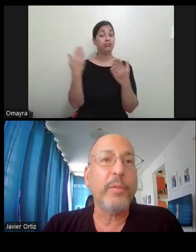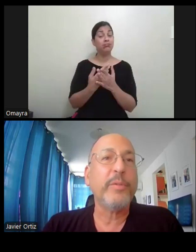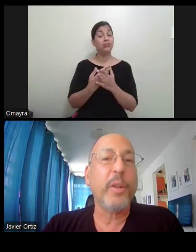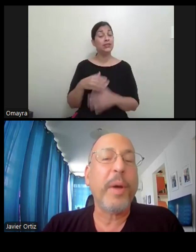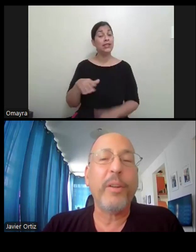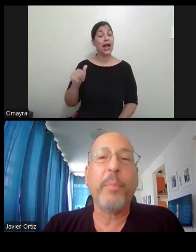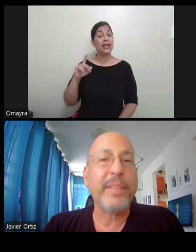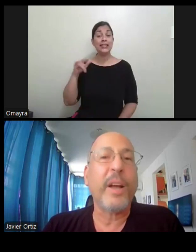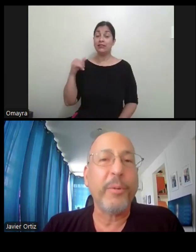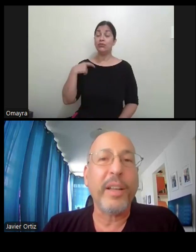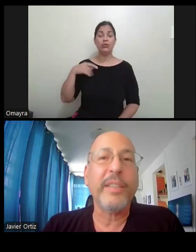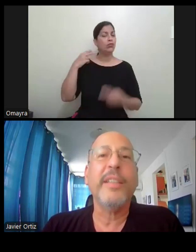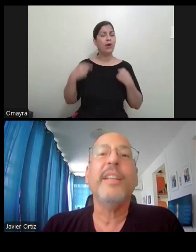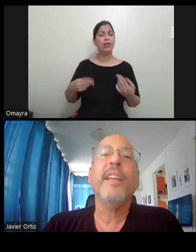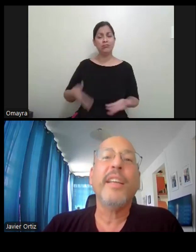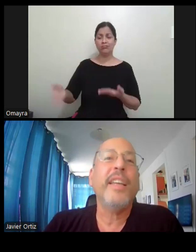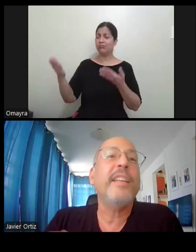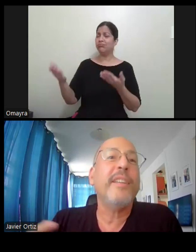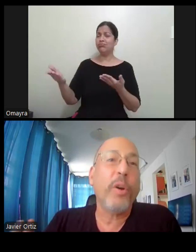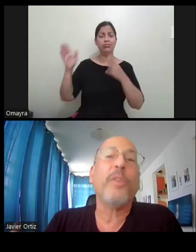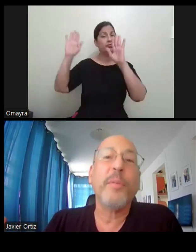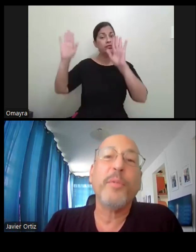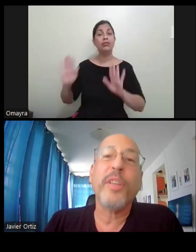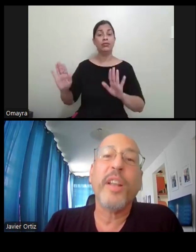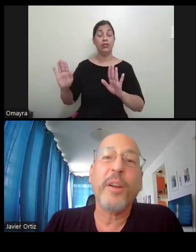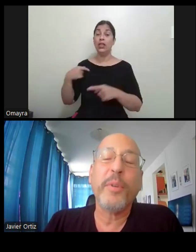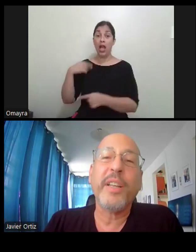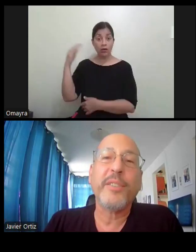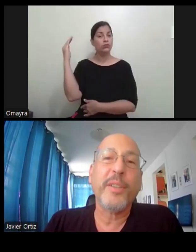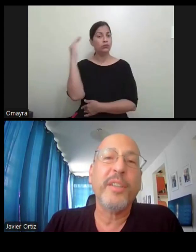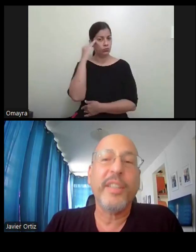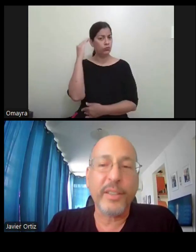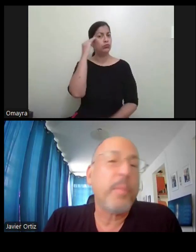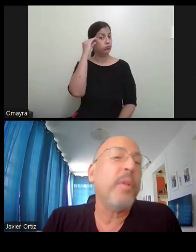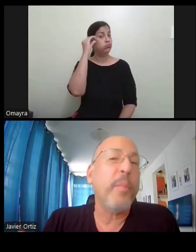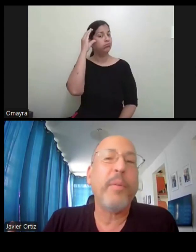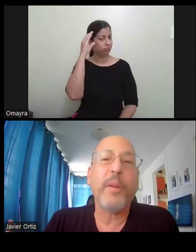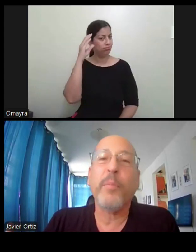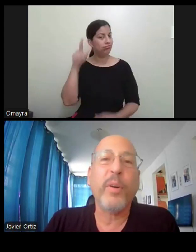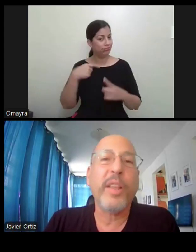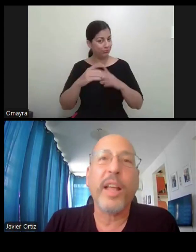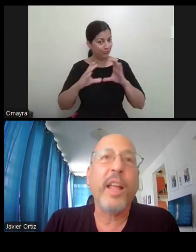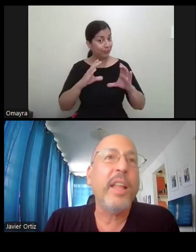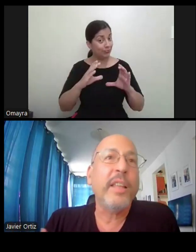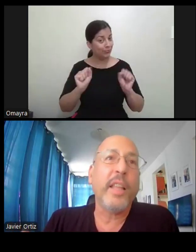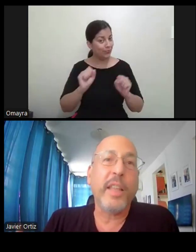un ser humano espectacular y conoce mucho de las comunicaciones, entonces podemos hablar un poco de